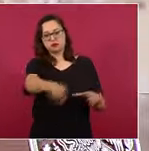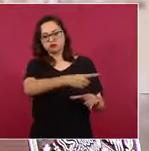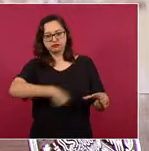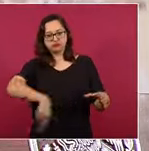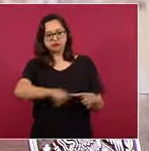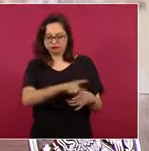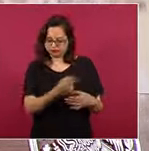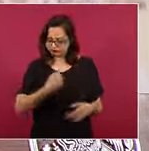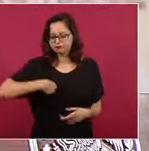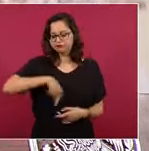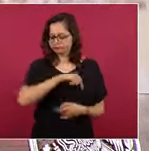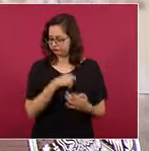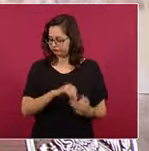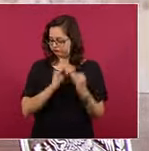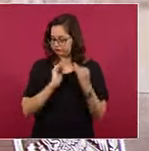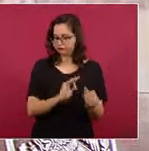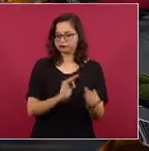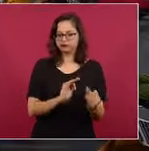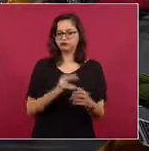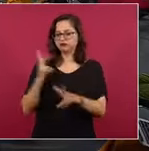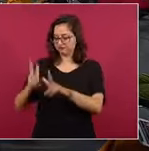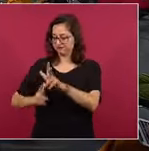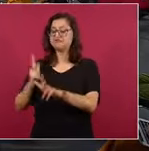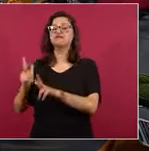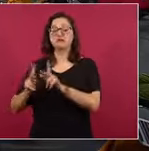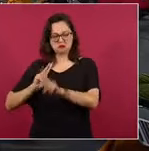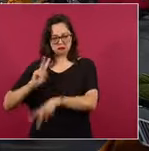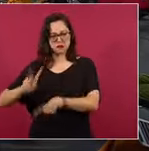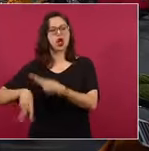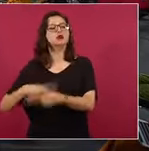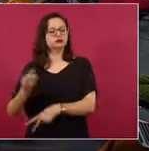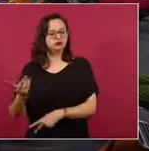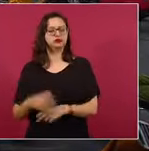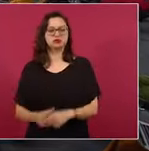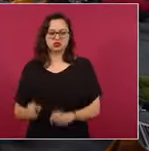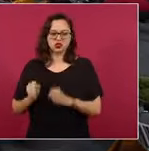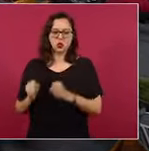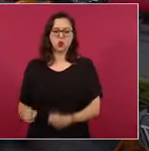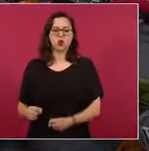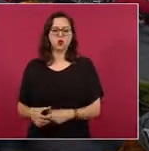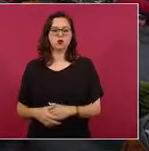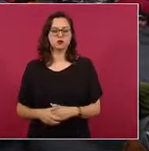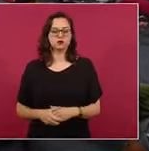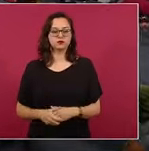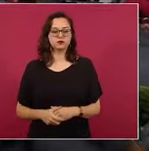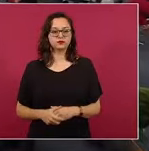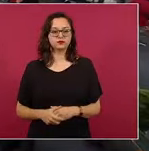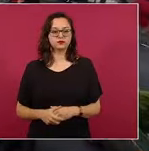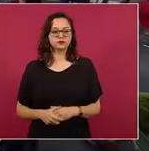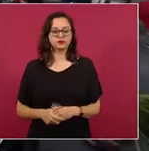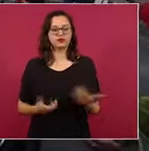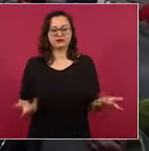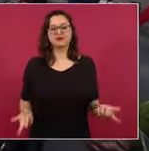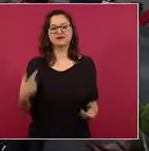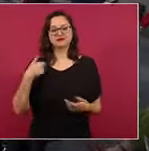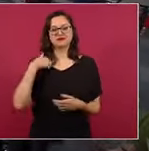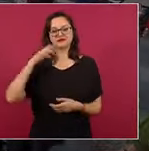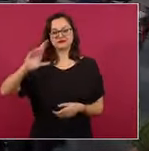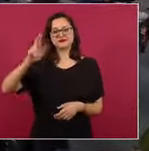pero el tren va. Miren, estaba yo recordando